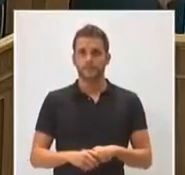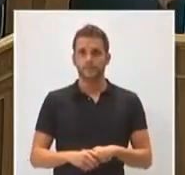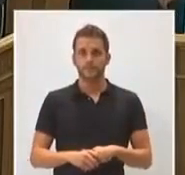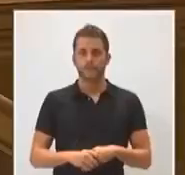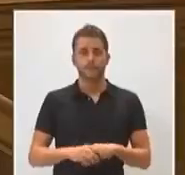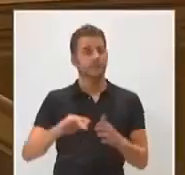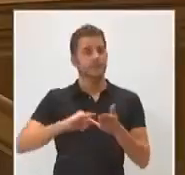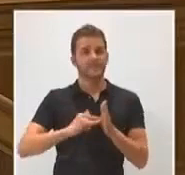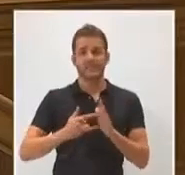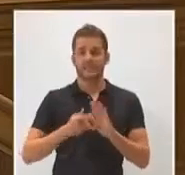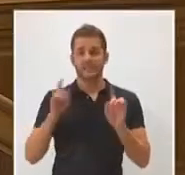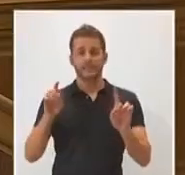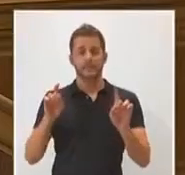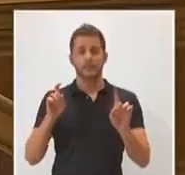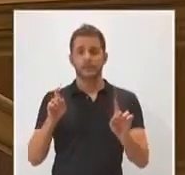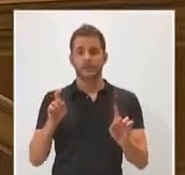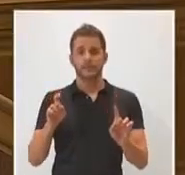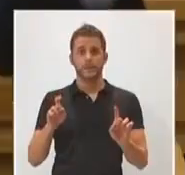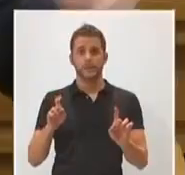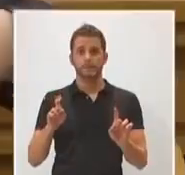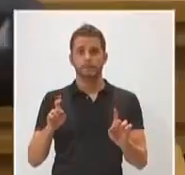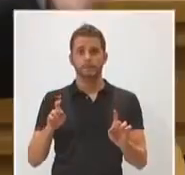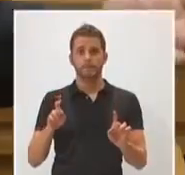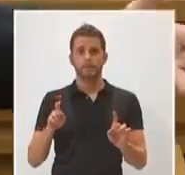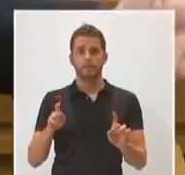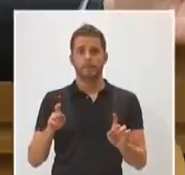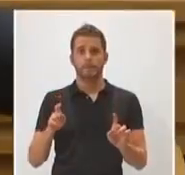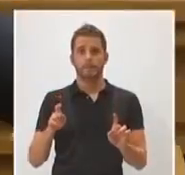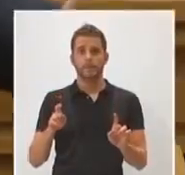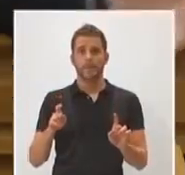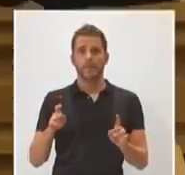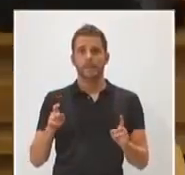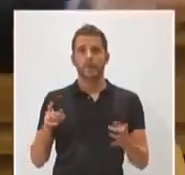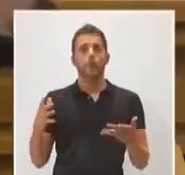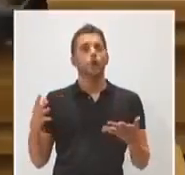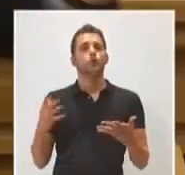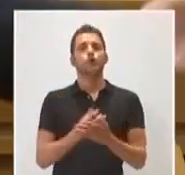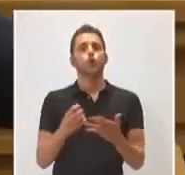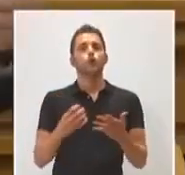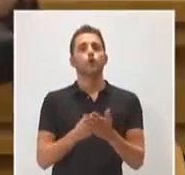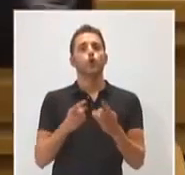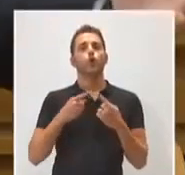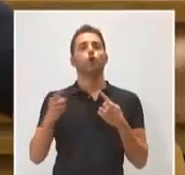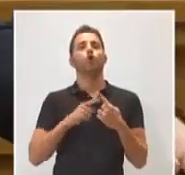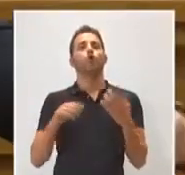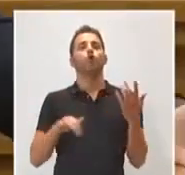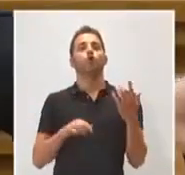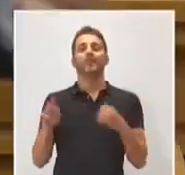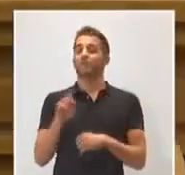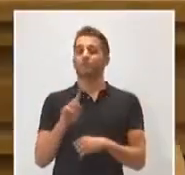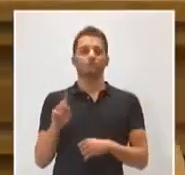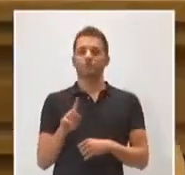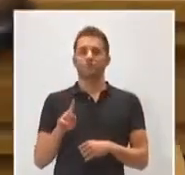el sistema educativo no puede ser no puede ser no puede ser todo virtual podremos tener el día de mañana compatibilizar